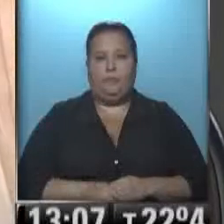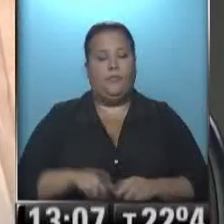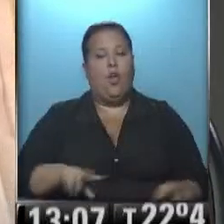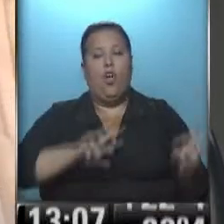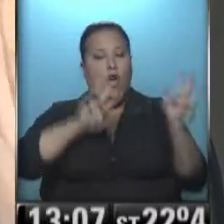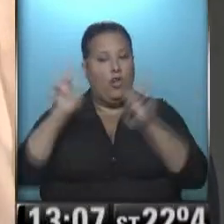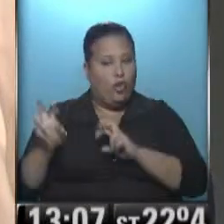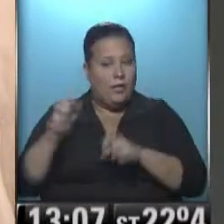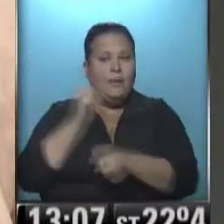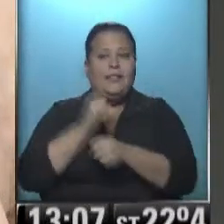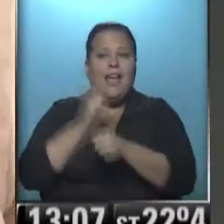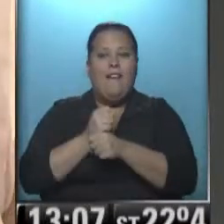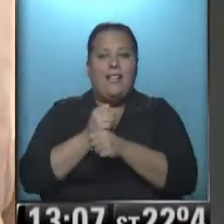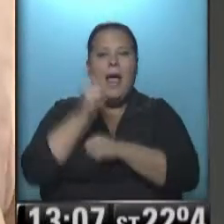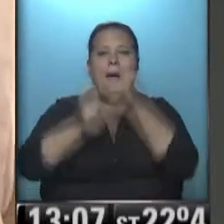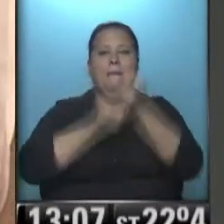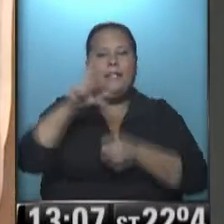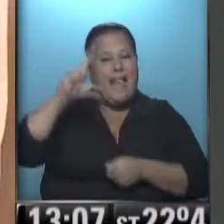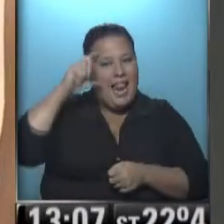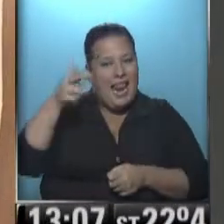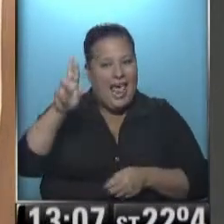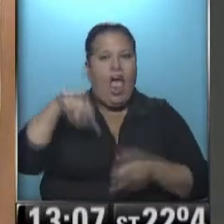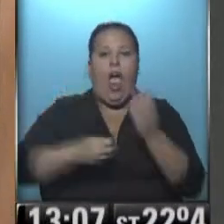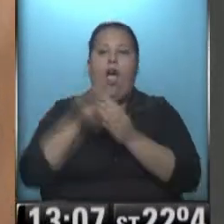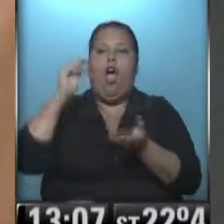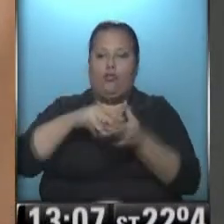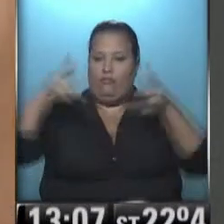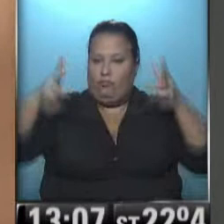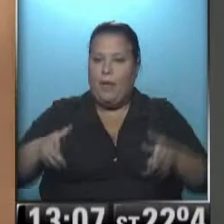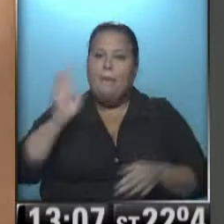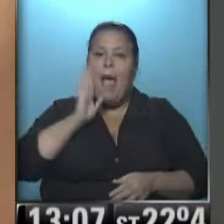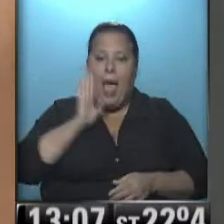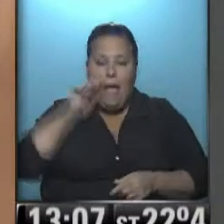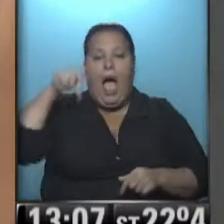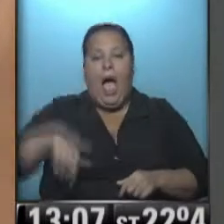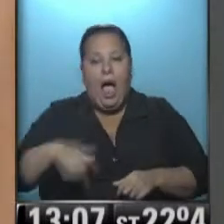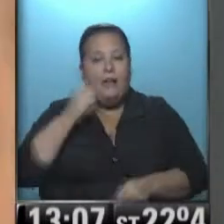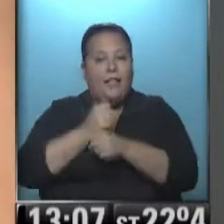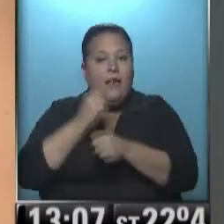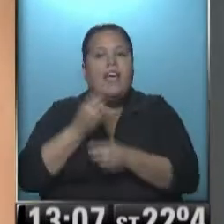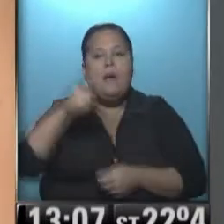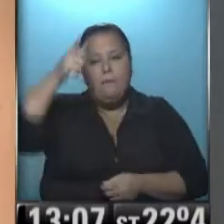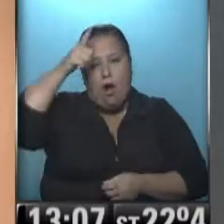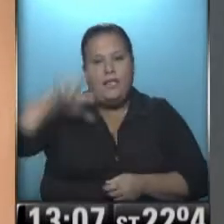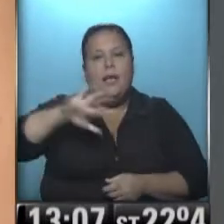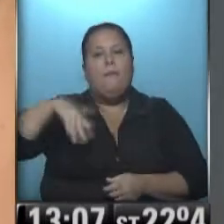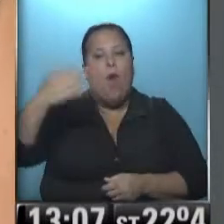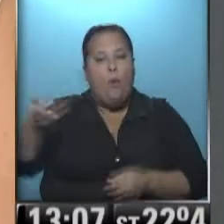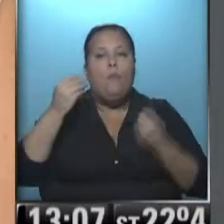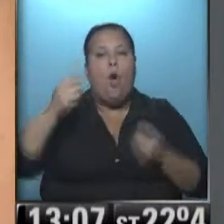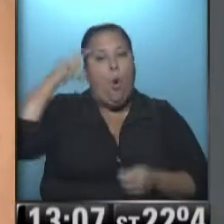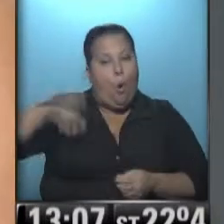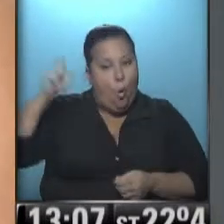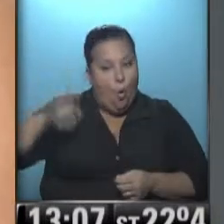Cambiamos de tema, trabajadores del autopartista Lear volvieron a cortar esta mañana la Panamericana y esta vez el operativo lo hizo la policía bonaerense porque la